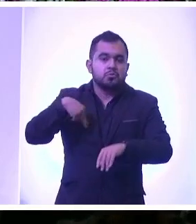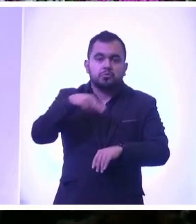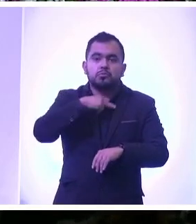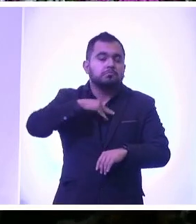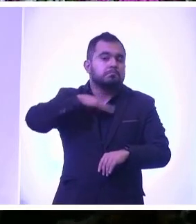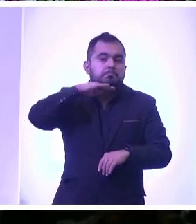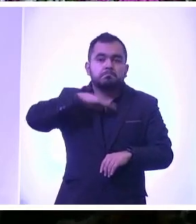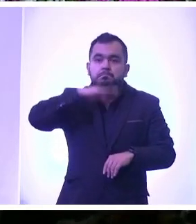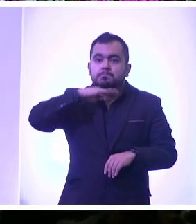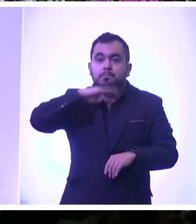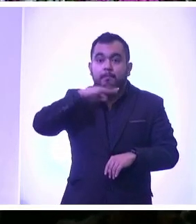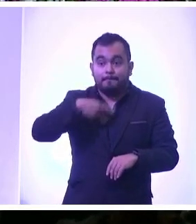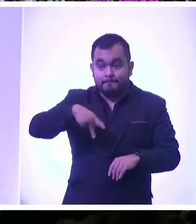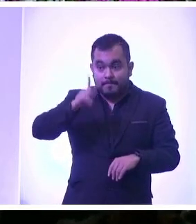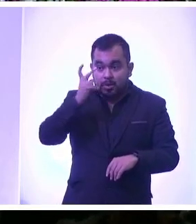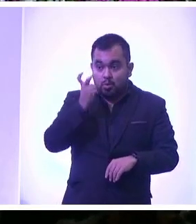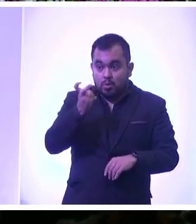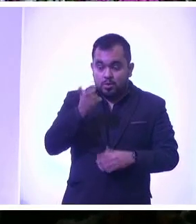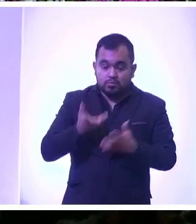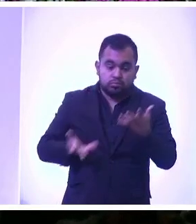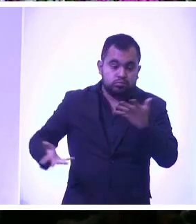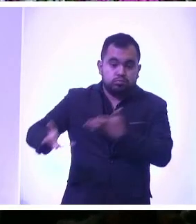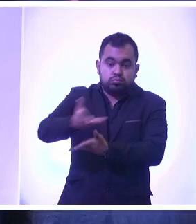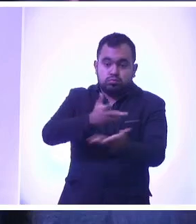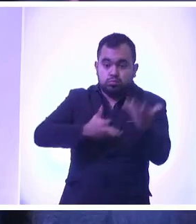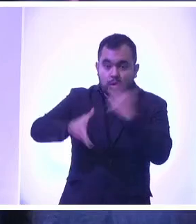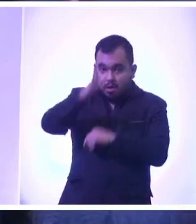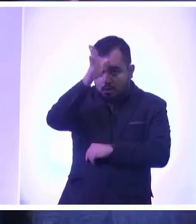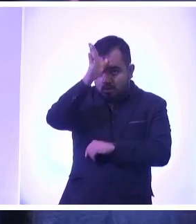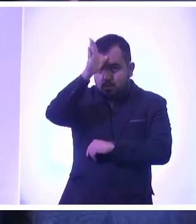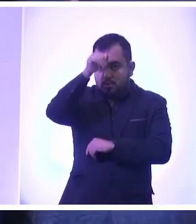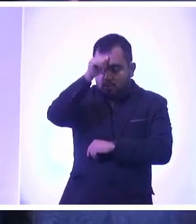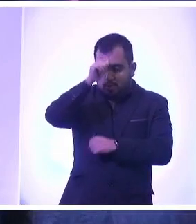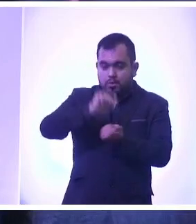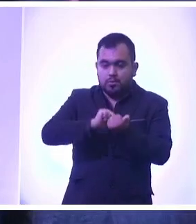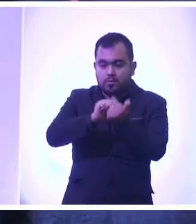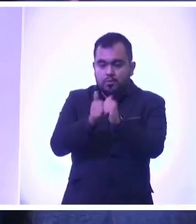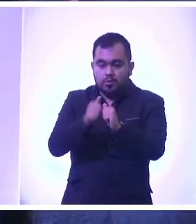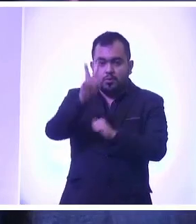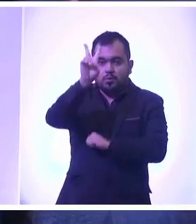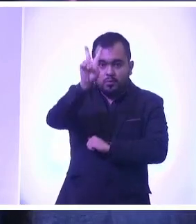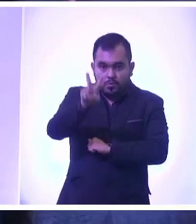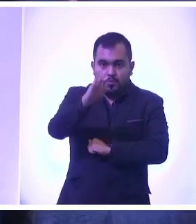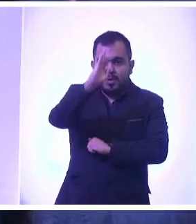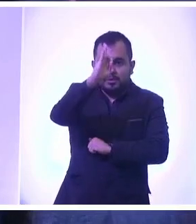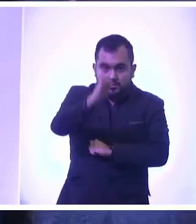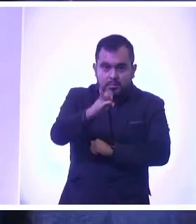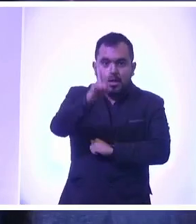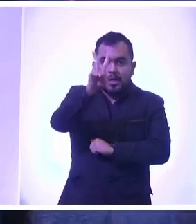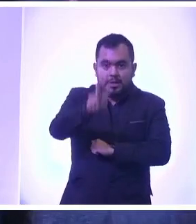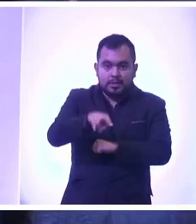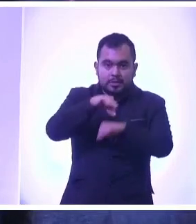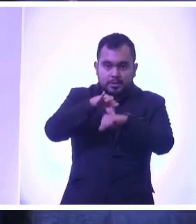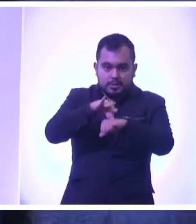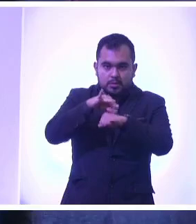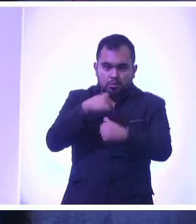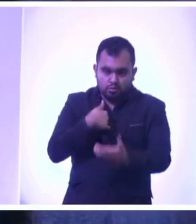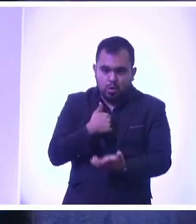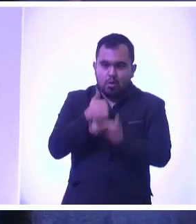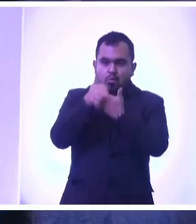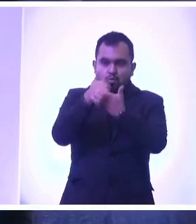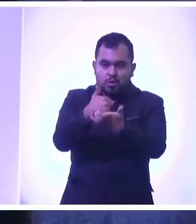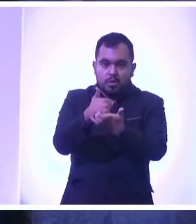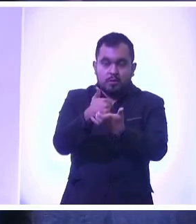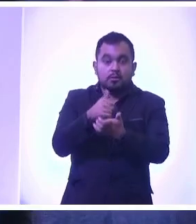pero es un acuerdo el cual Todos hemos aceptado como real les voy a ayudar un poquito